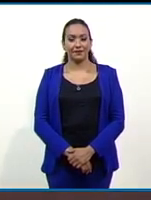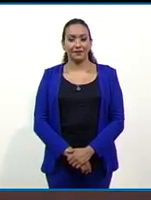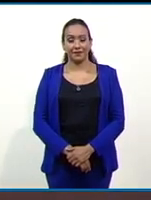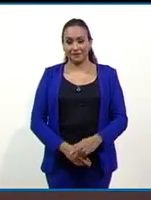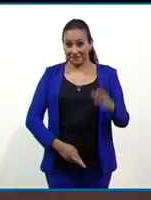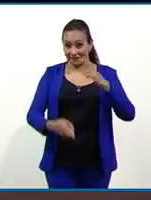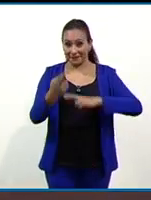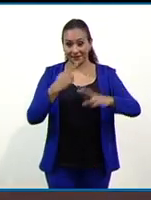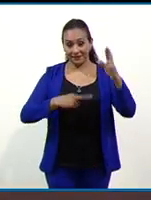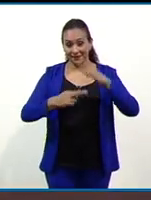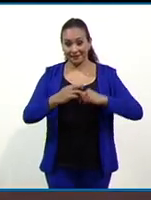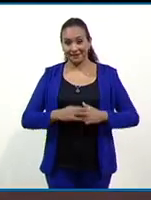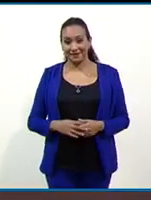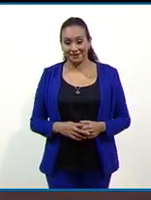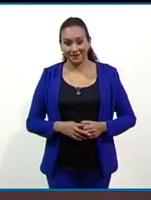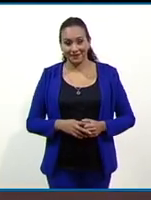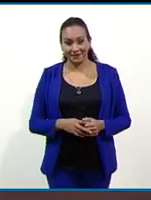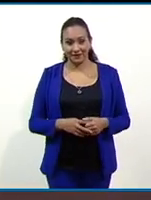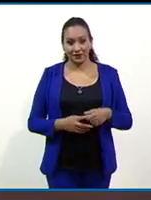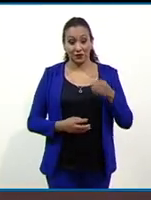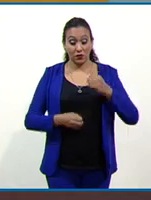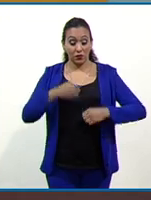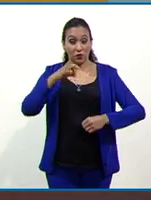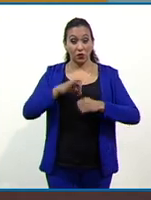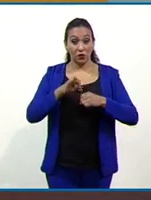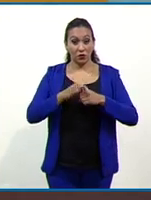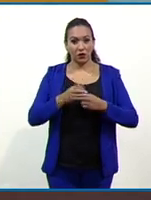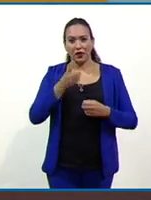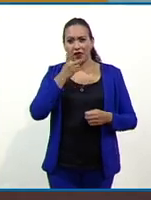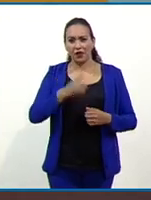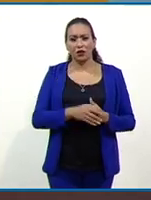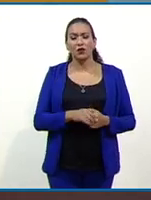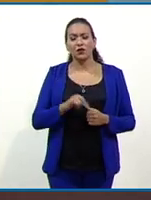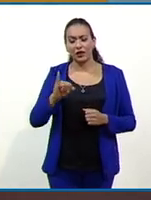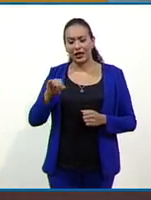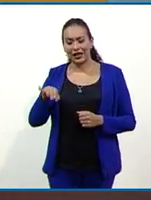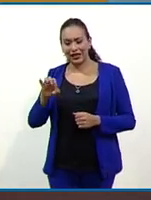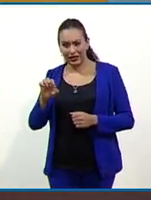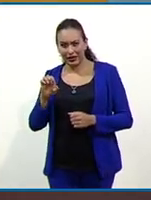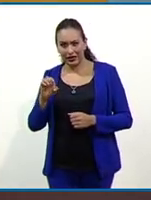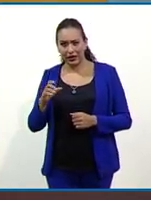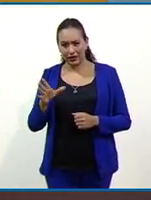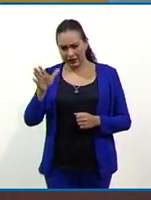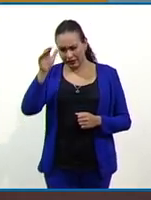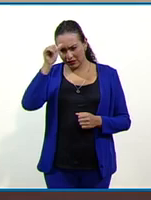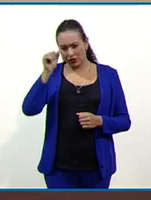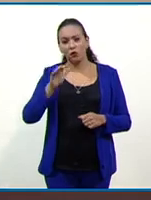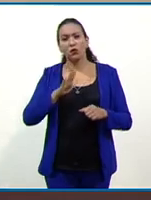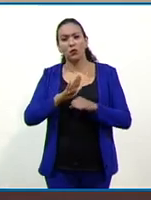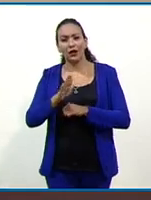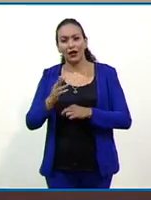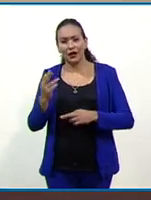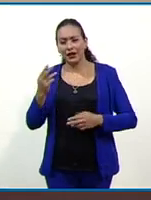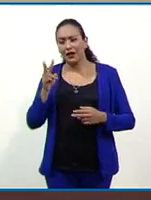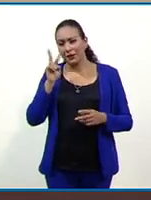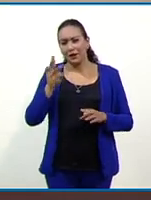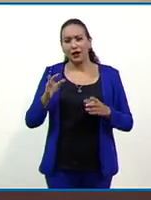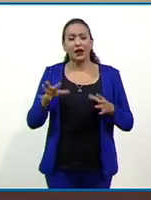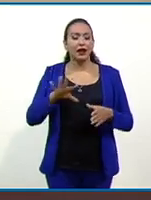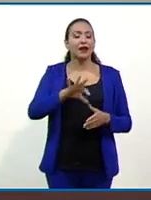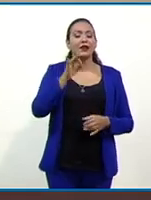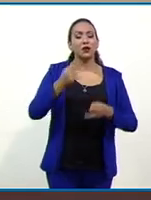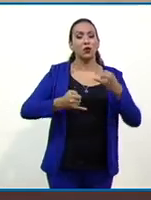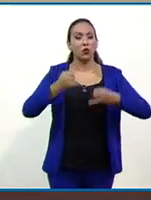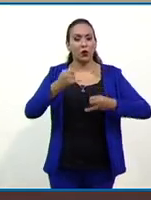Más adelante, el Tribunal Electoral confirma acuerdo del INE que regula las sesiones relacionadas con la elección de